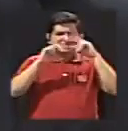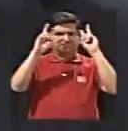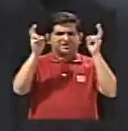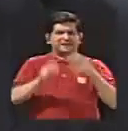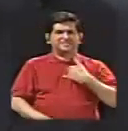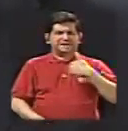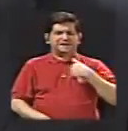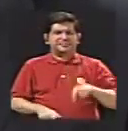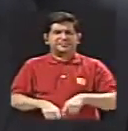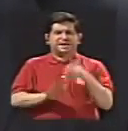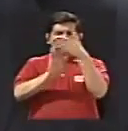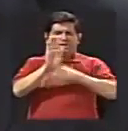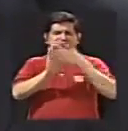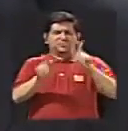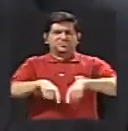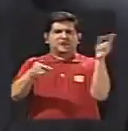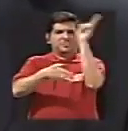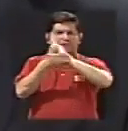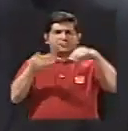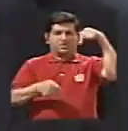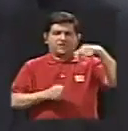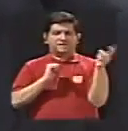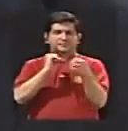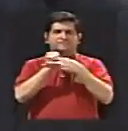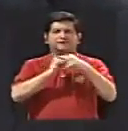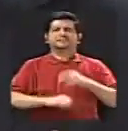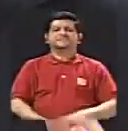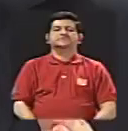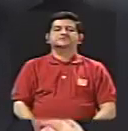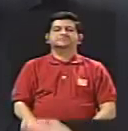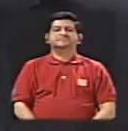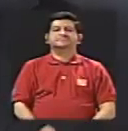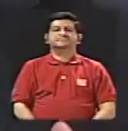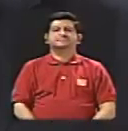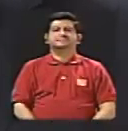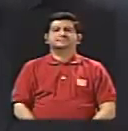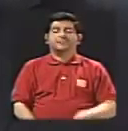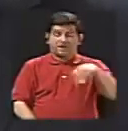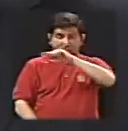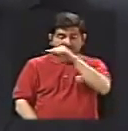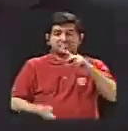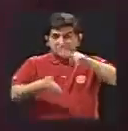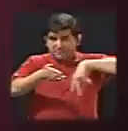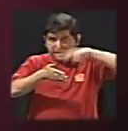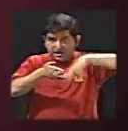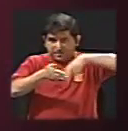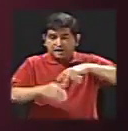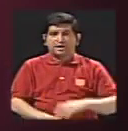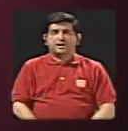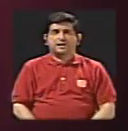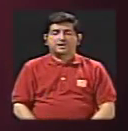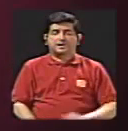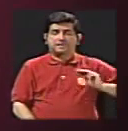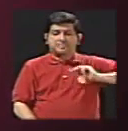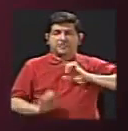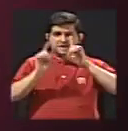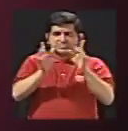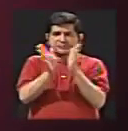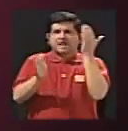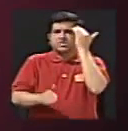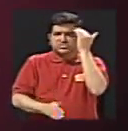la portada del Semanario Universidad en esta edición. En esta semana se puede leer: el MEP sabía